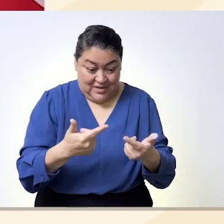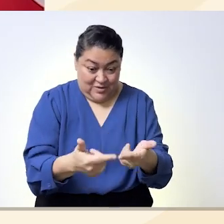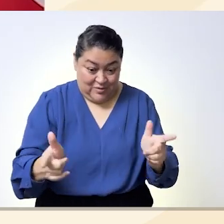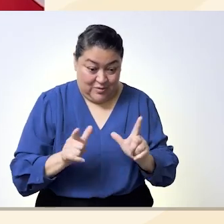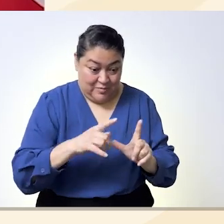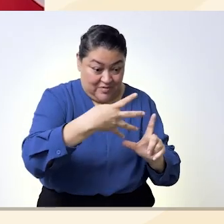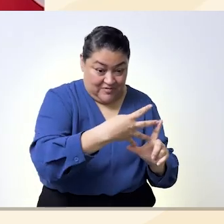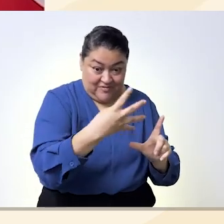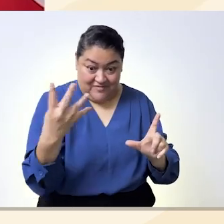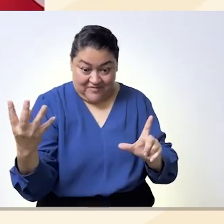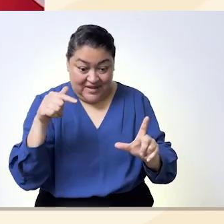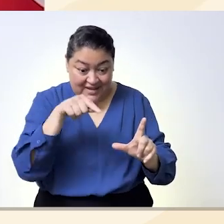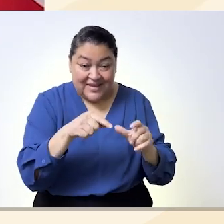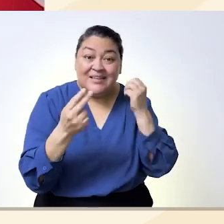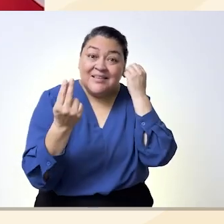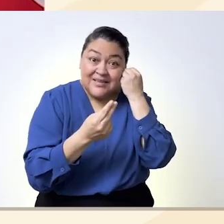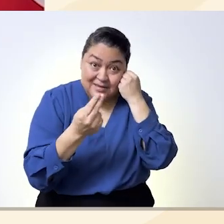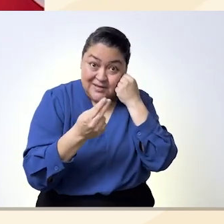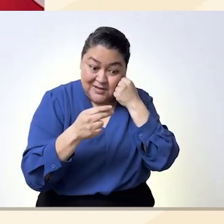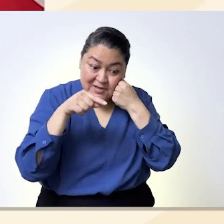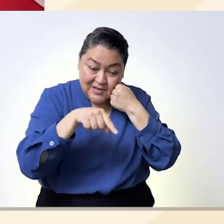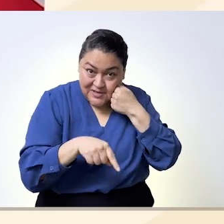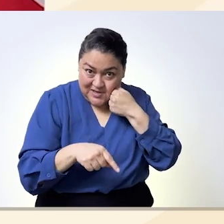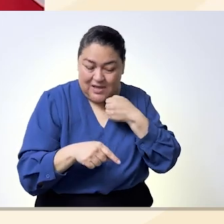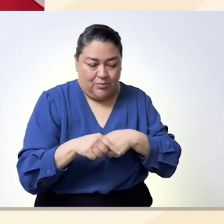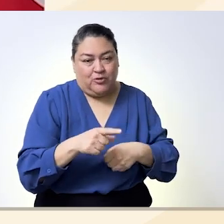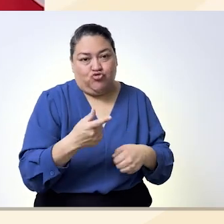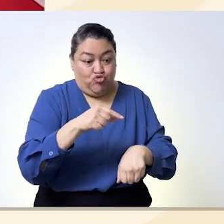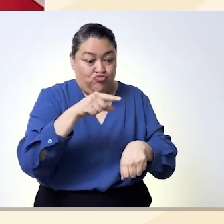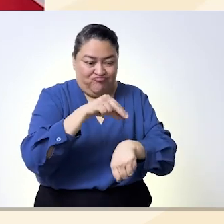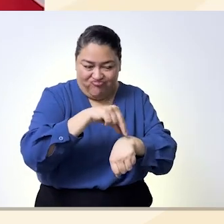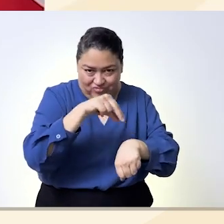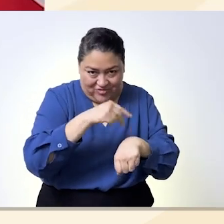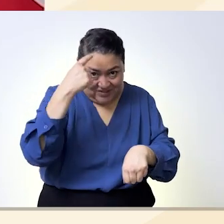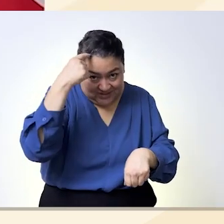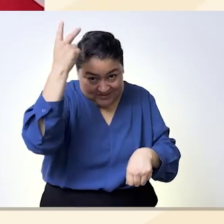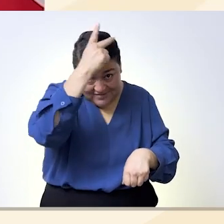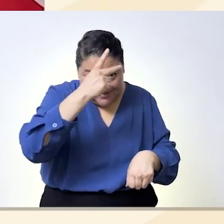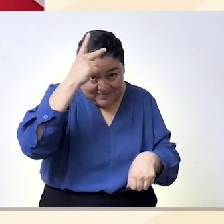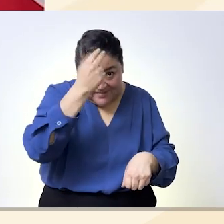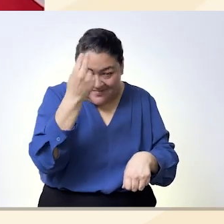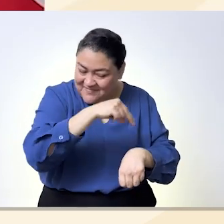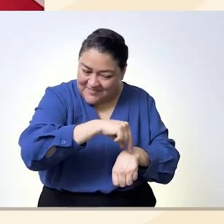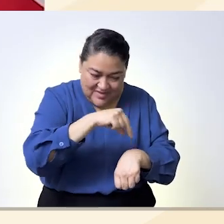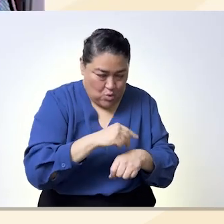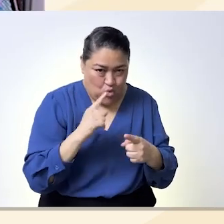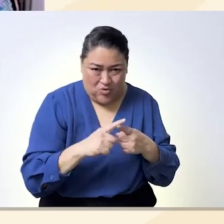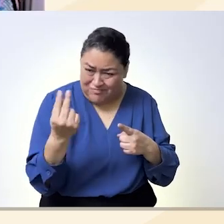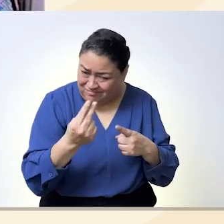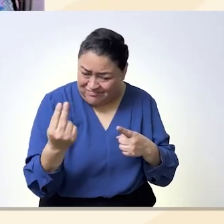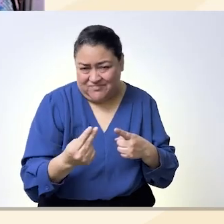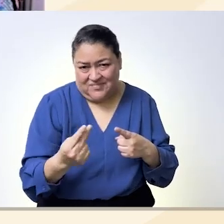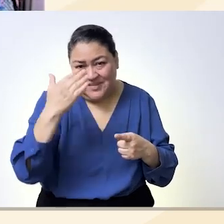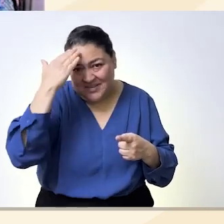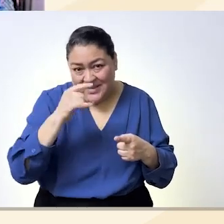pues atención en temas de salud mental, ¿no? Obviamente toda la población está muy necesitada y estamos muy conscientes desde la pandemia, pero en especial